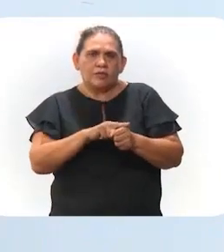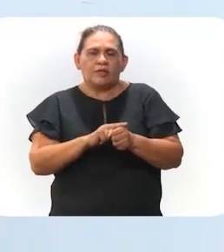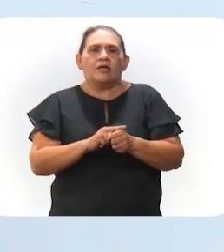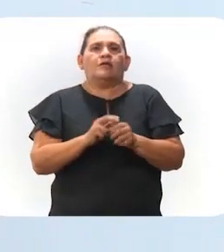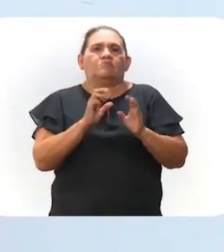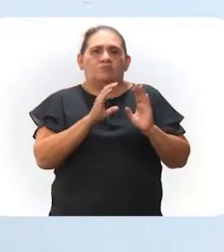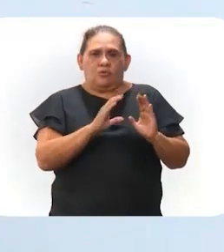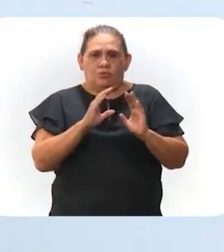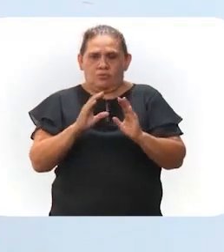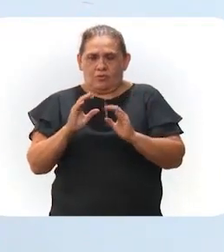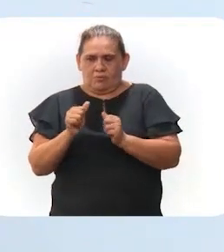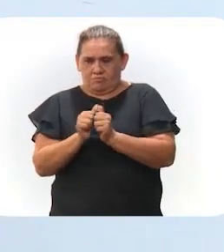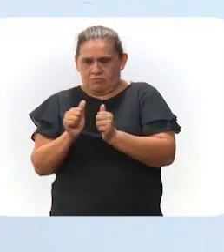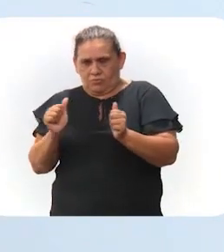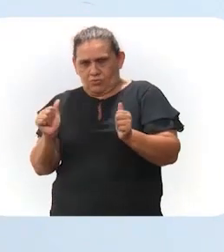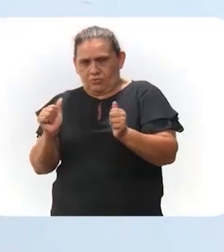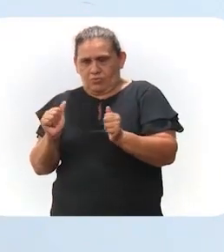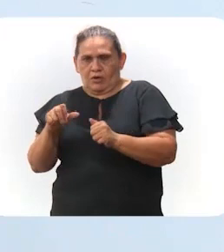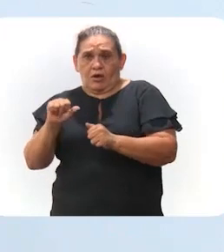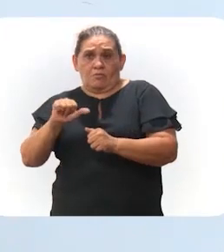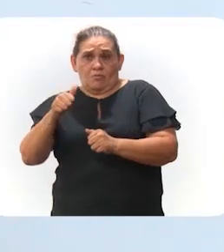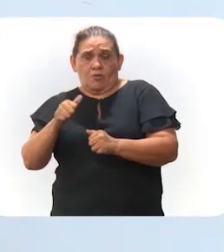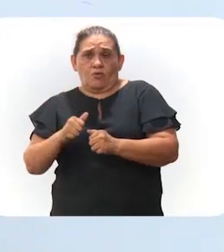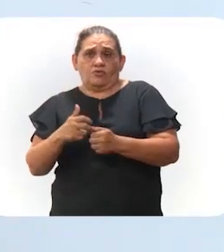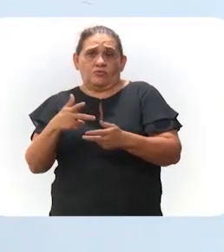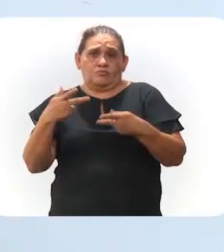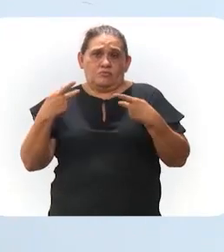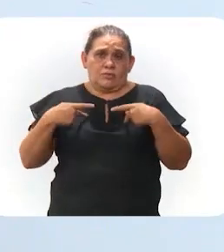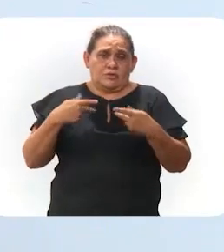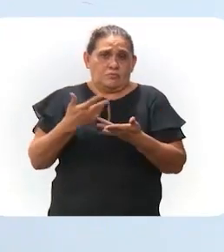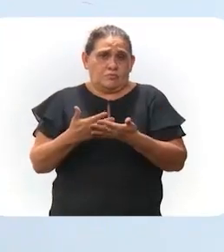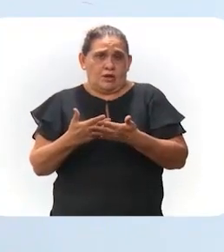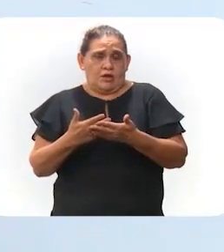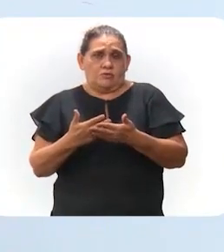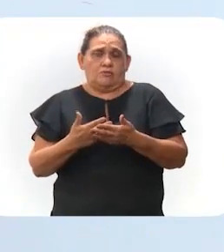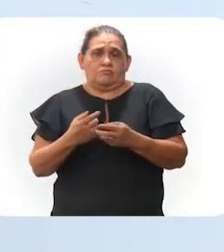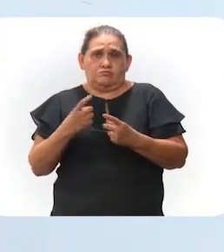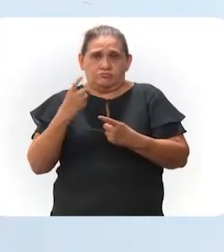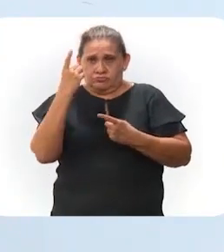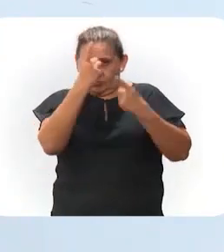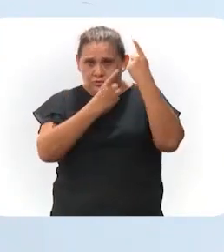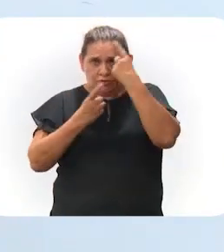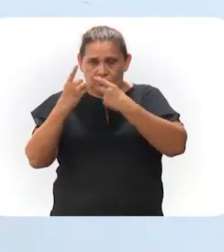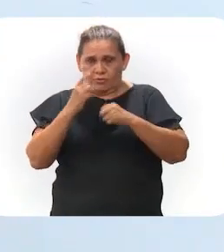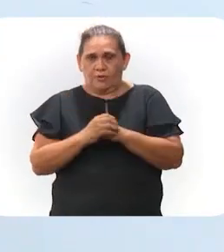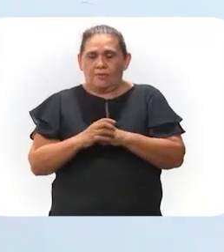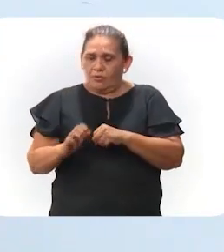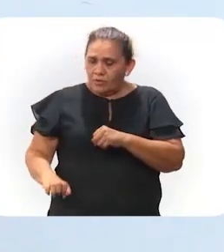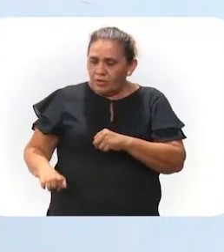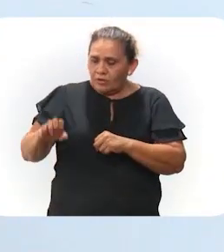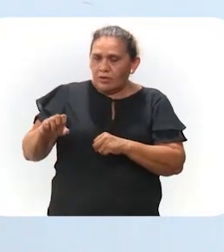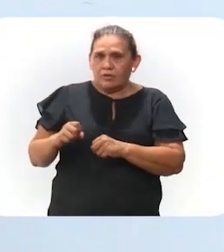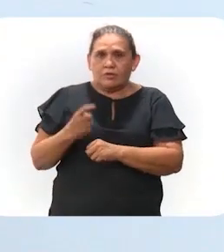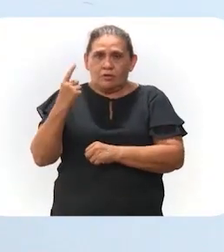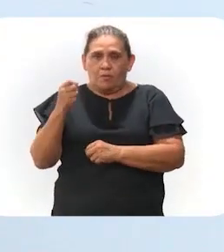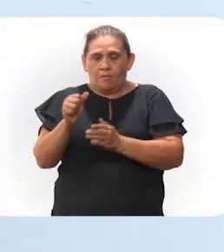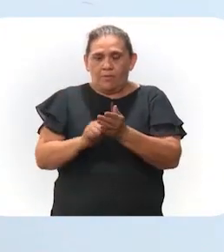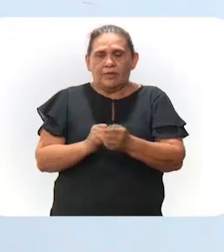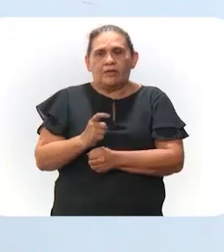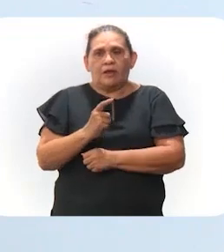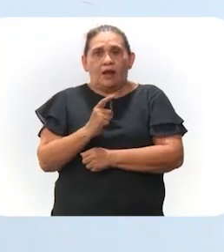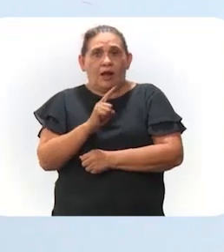y en aislamiento total. Hay otros pacientes a la espera de diagnóstico. El rango de edad de los casos es de 1 mes